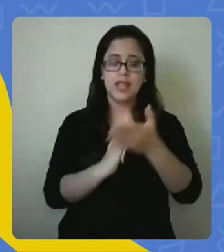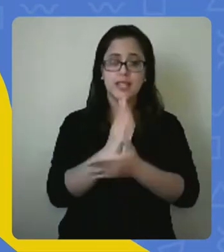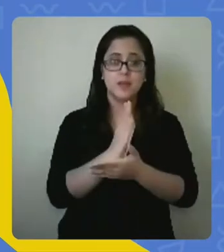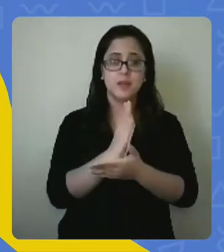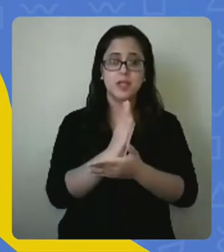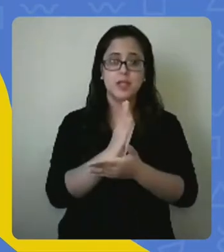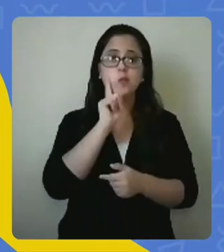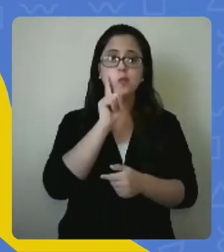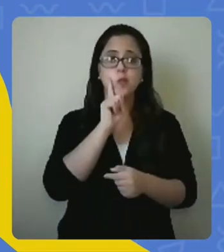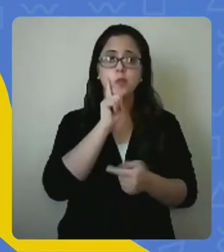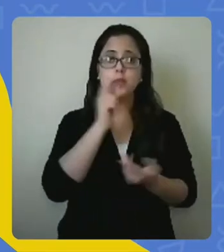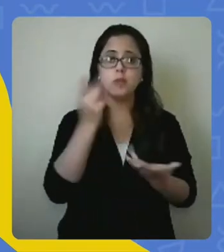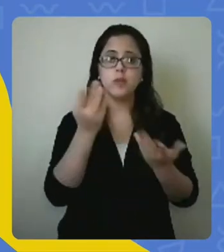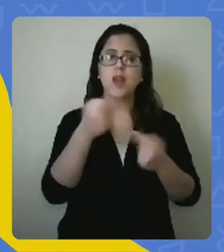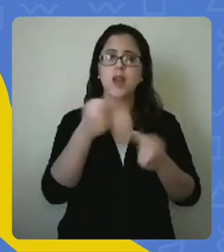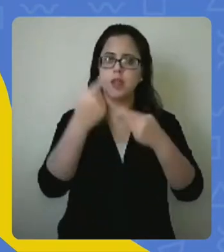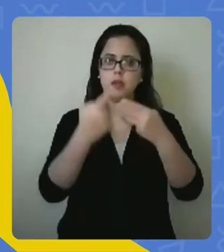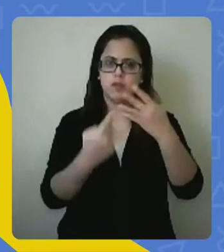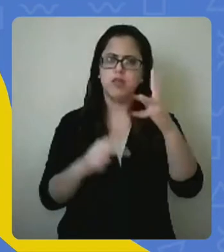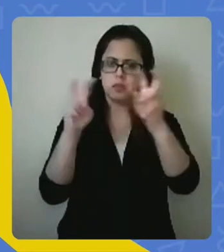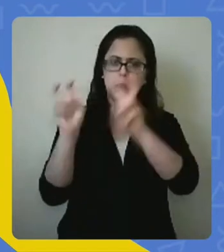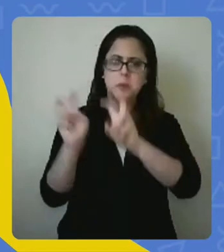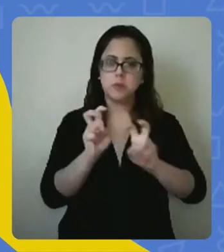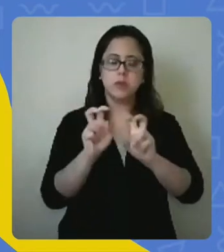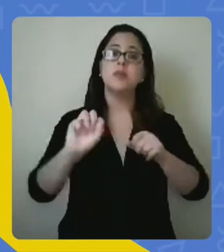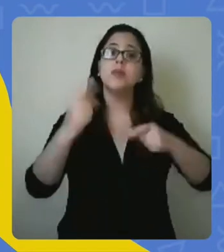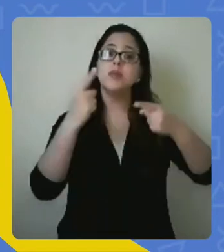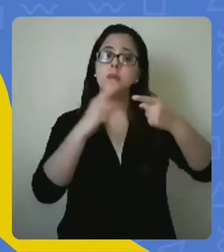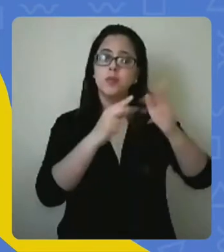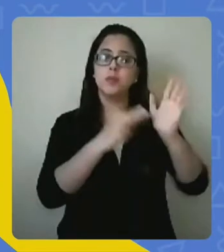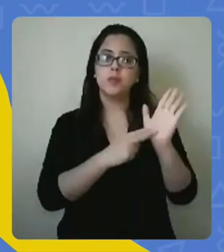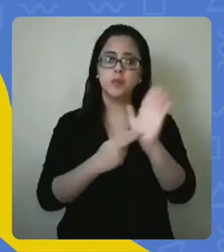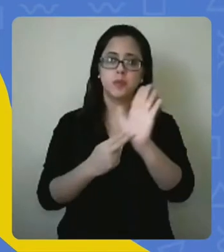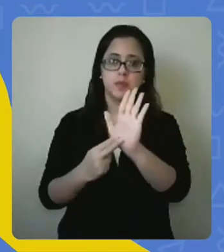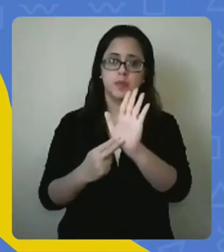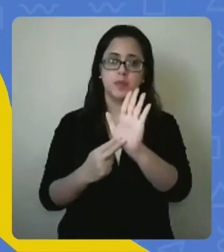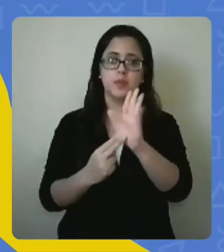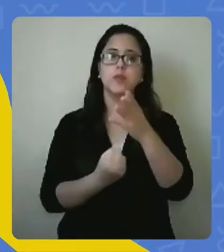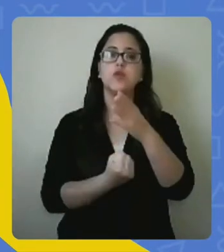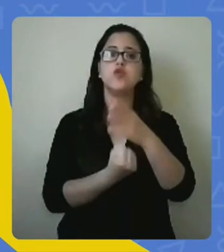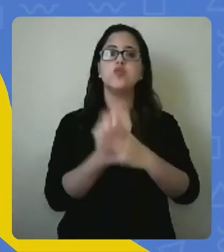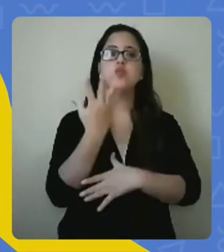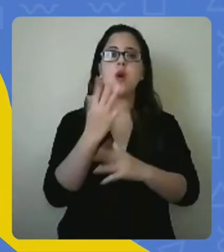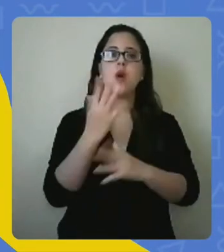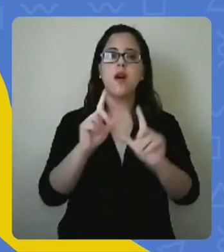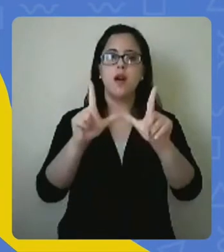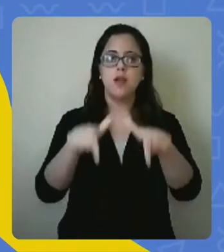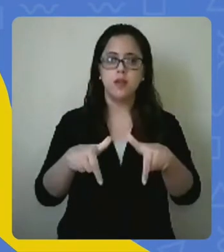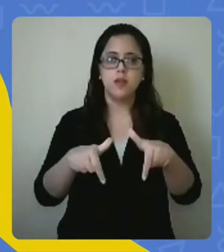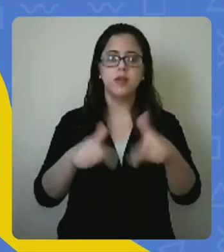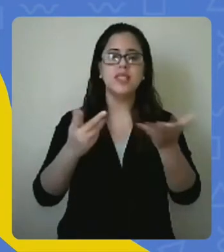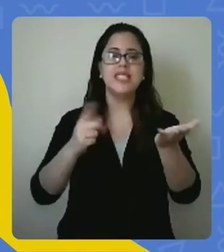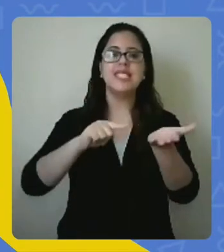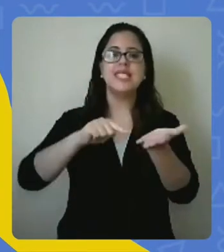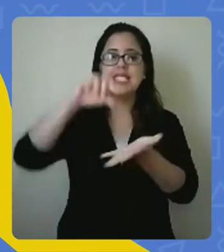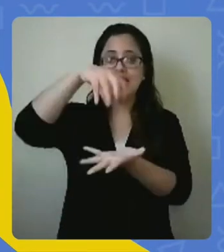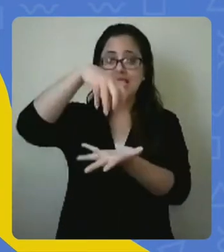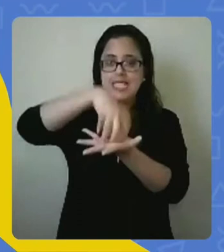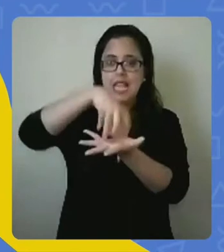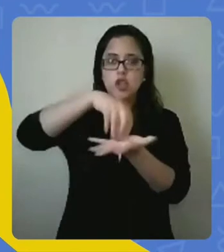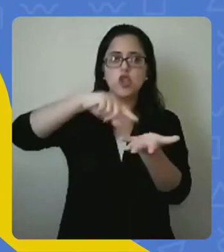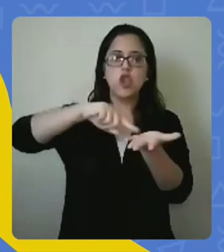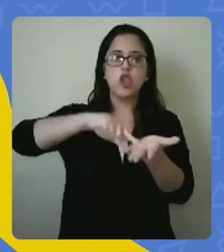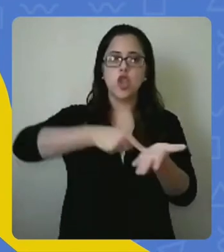con diversos momentos. Primero vamos a presentar esta nueva área del Centro de Tecnologías de Inclusión, ¿ya?